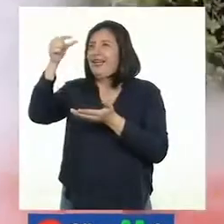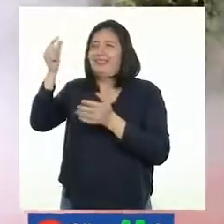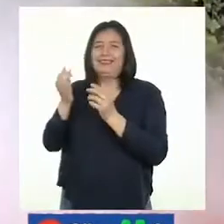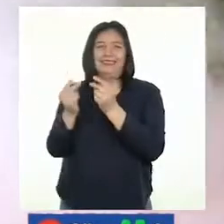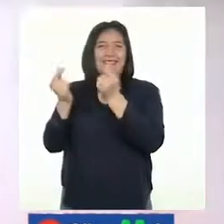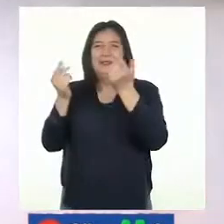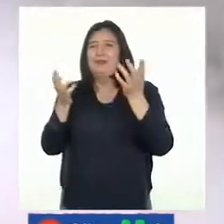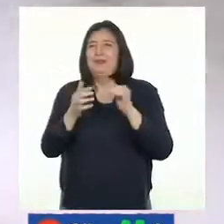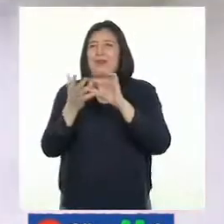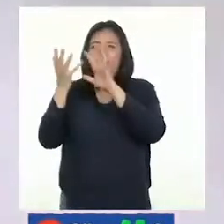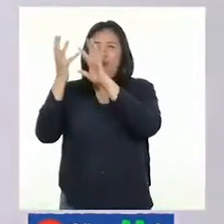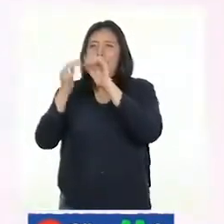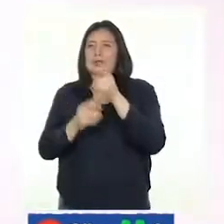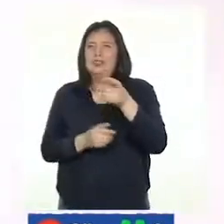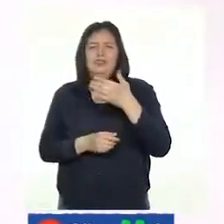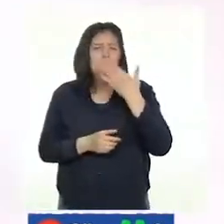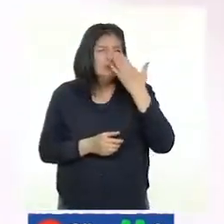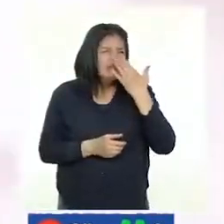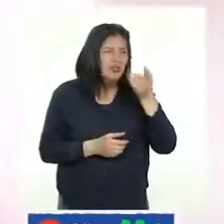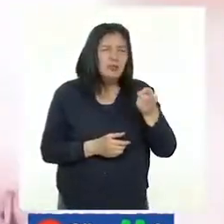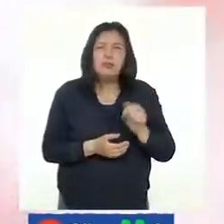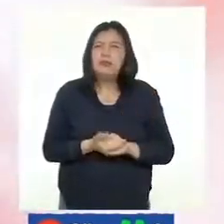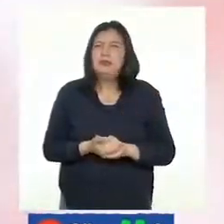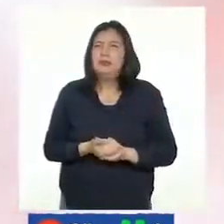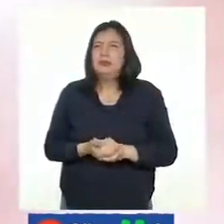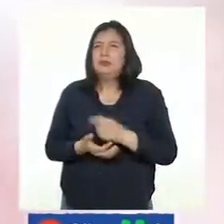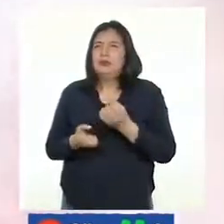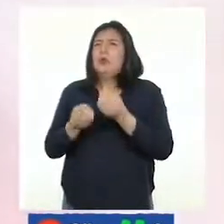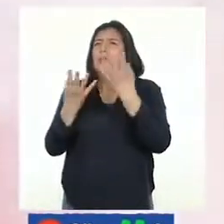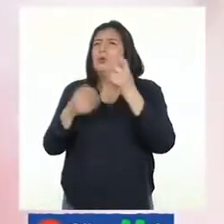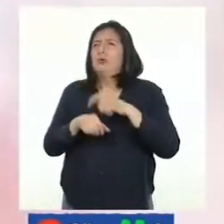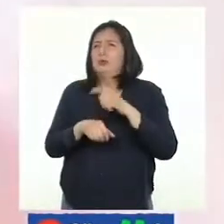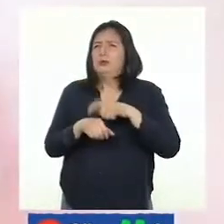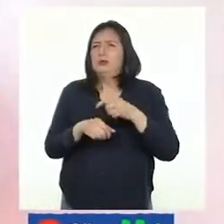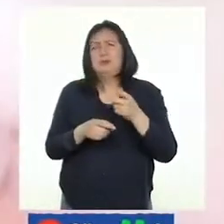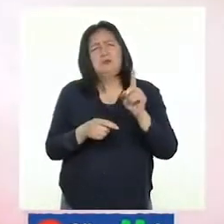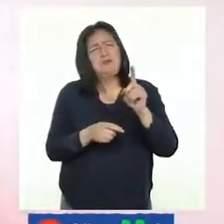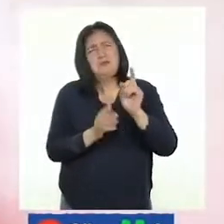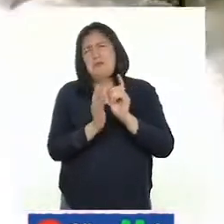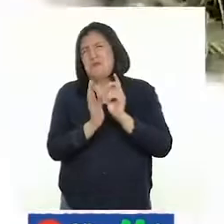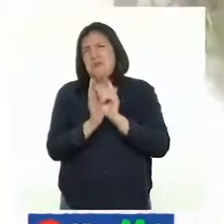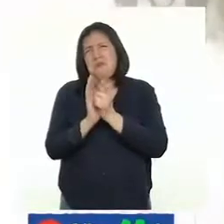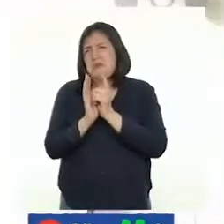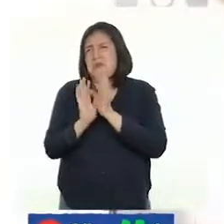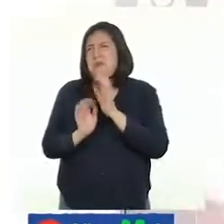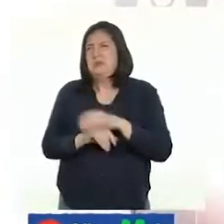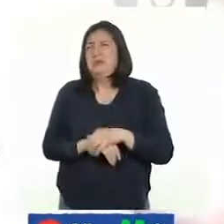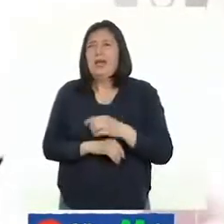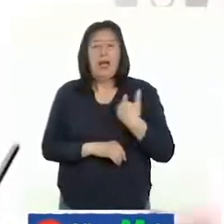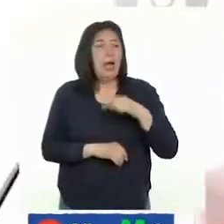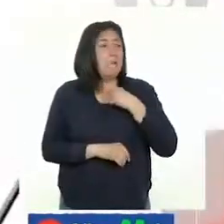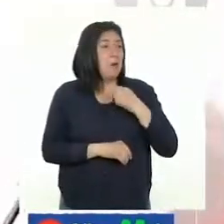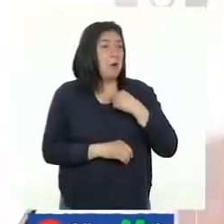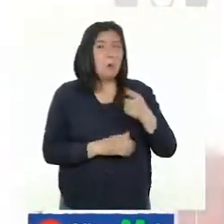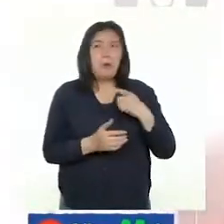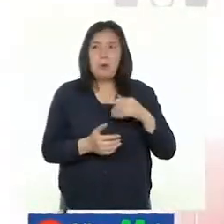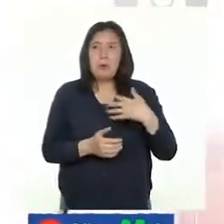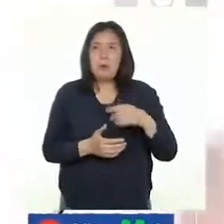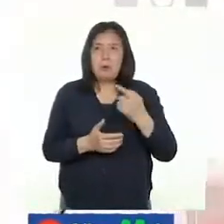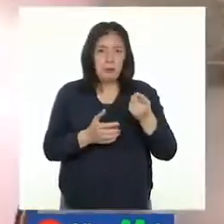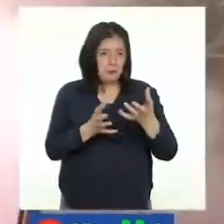nada. ¿Ya ves? ¿Y a qué huele esto? ¿Y eso por cuánto va a durar? Unos segundos, fácil. Es que me encanta, es